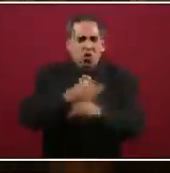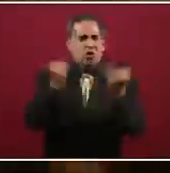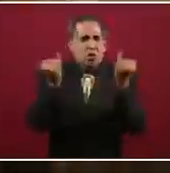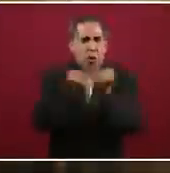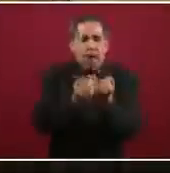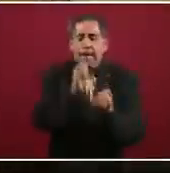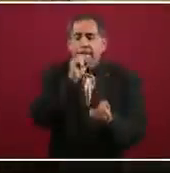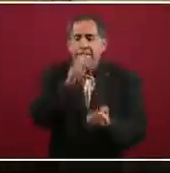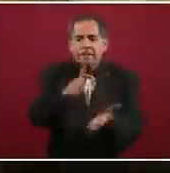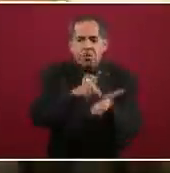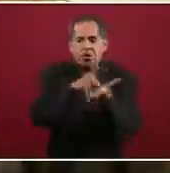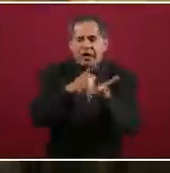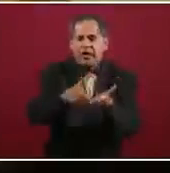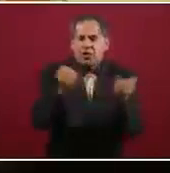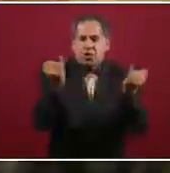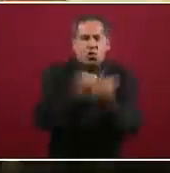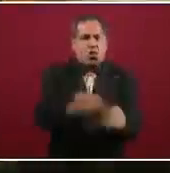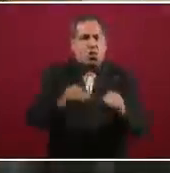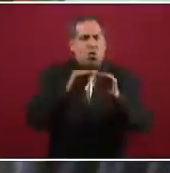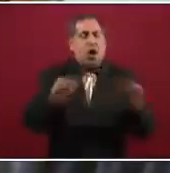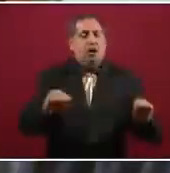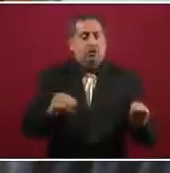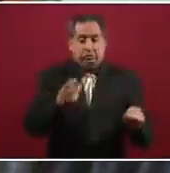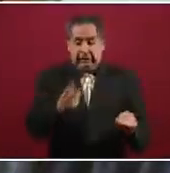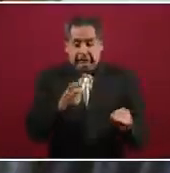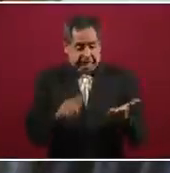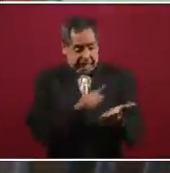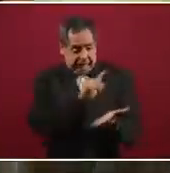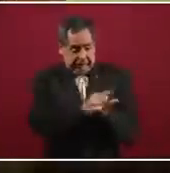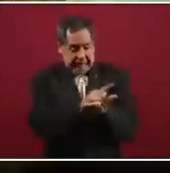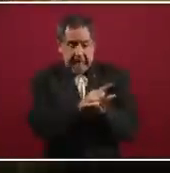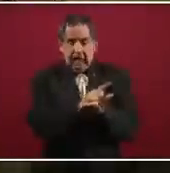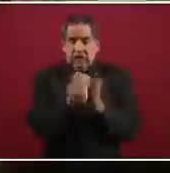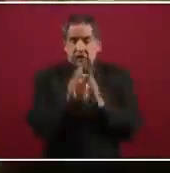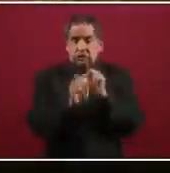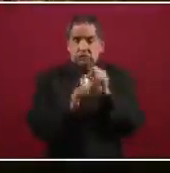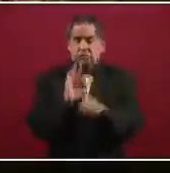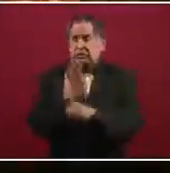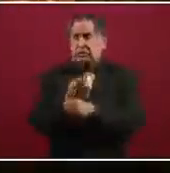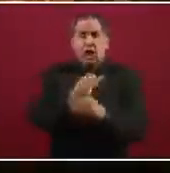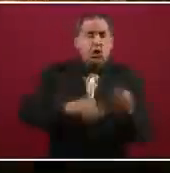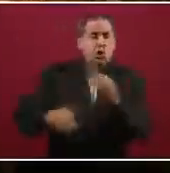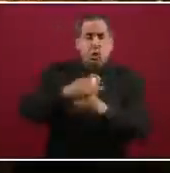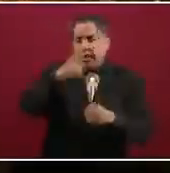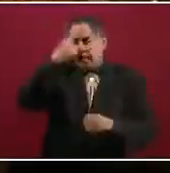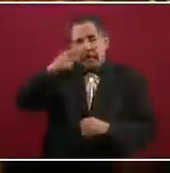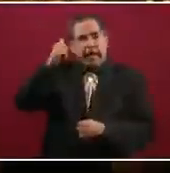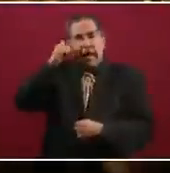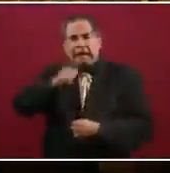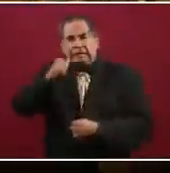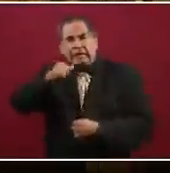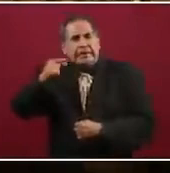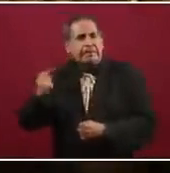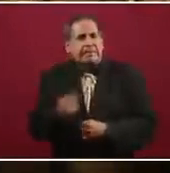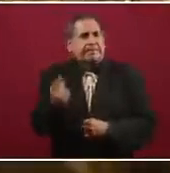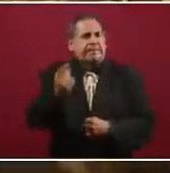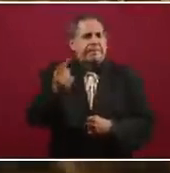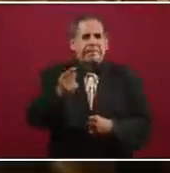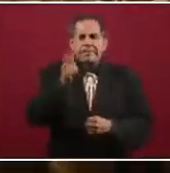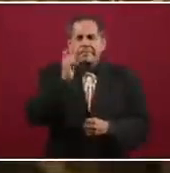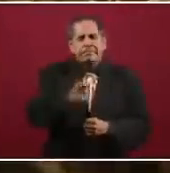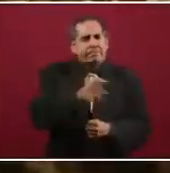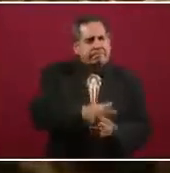derechos. Esa igualdad jurídica quedó consagrada para siempre. ¿Qué nos dejan